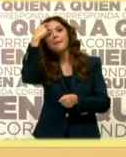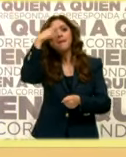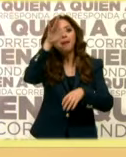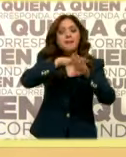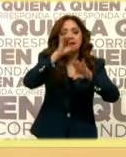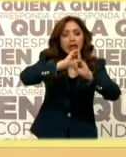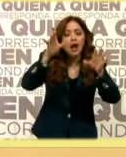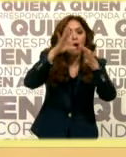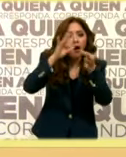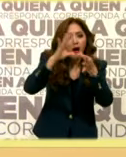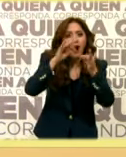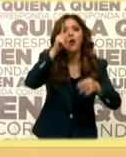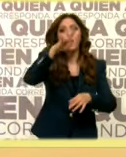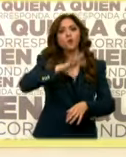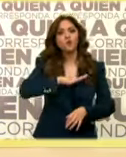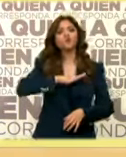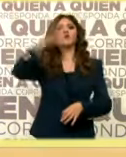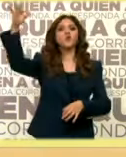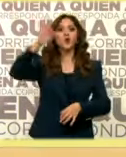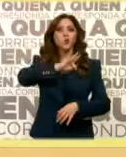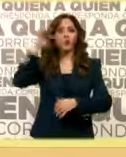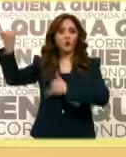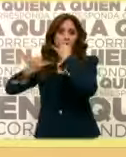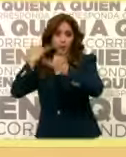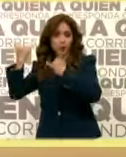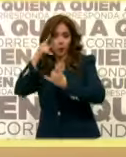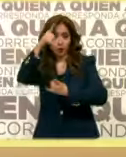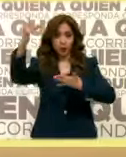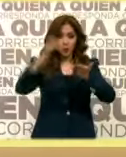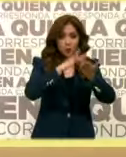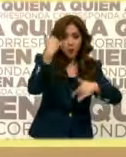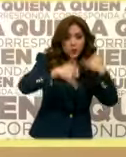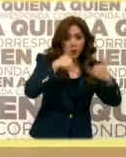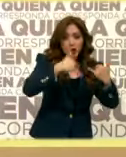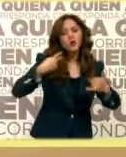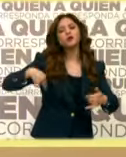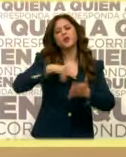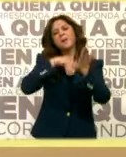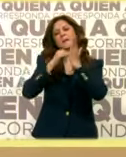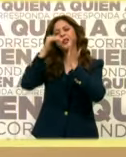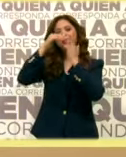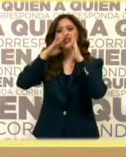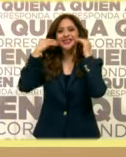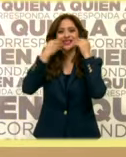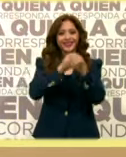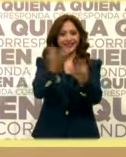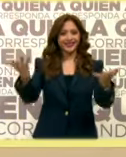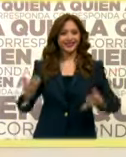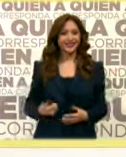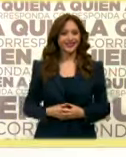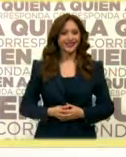detalles y ser uno de los seleccionados. Con tu granito de arena provocaremos millones de sonrisas.